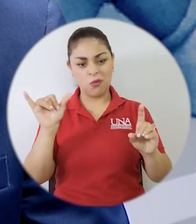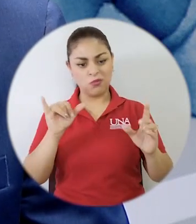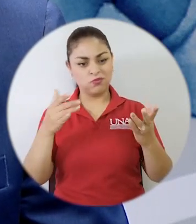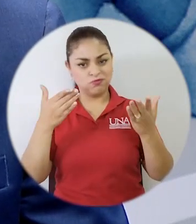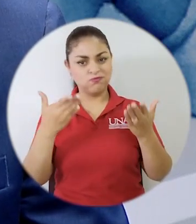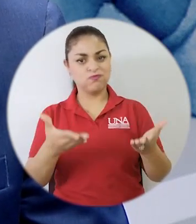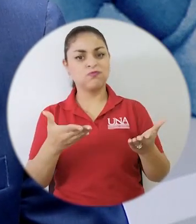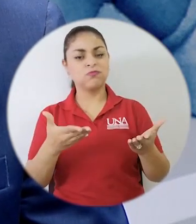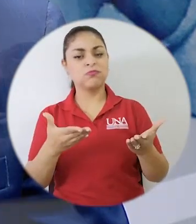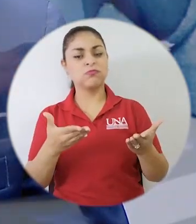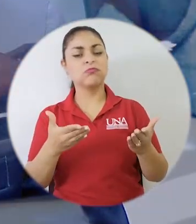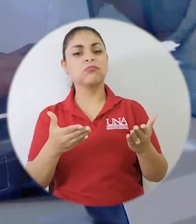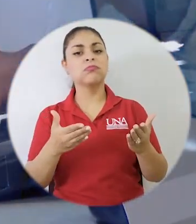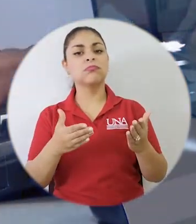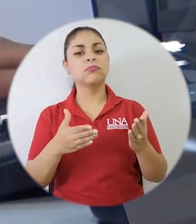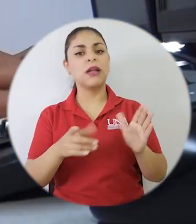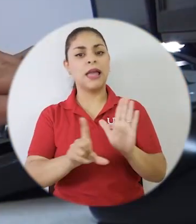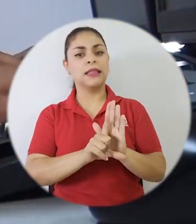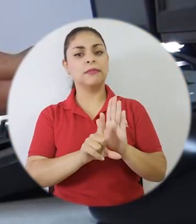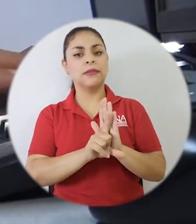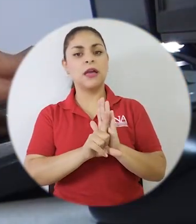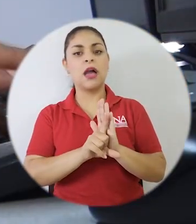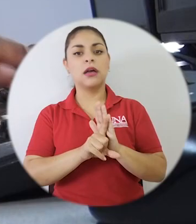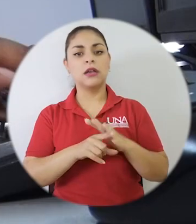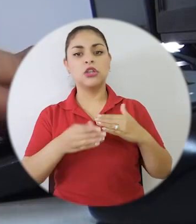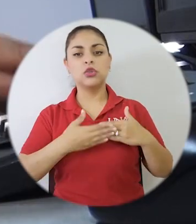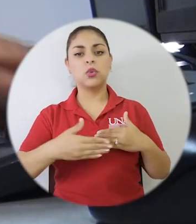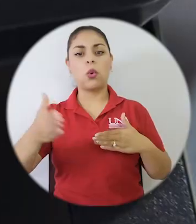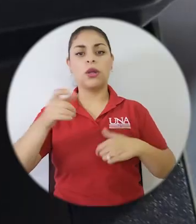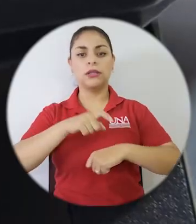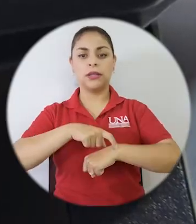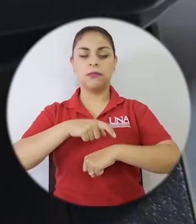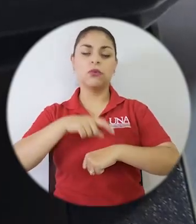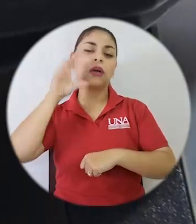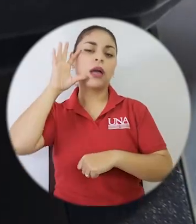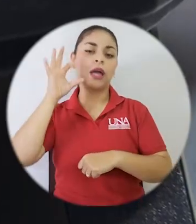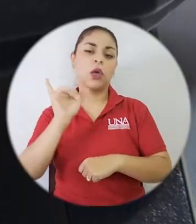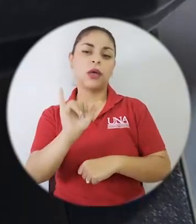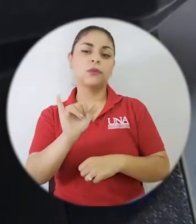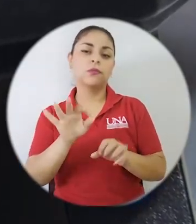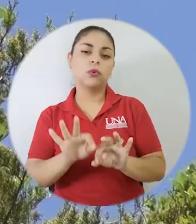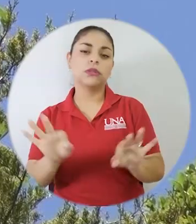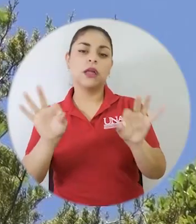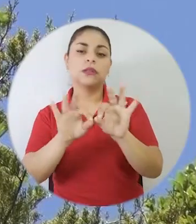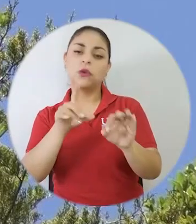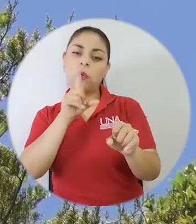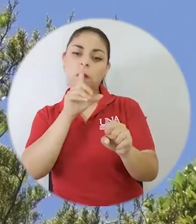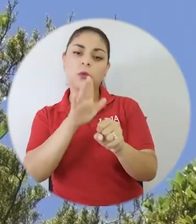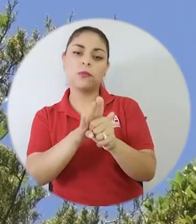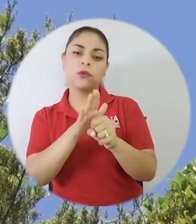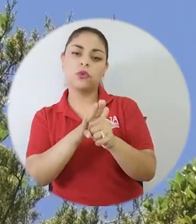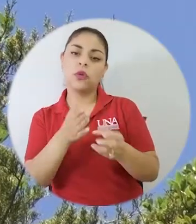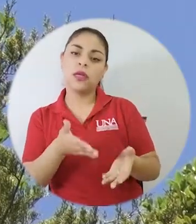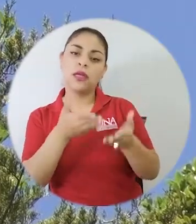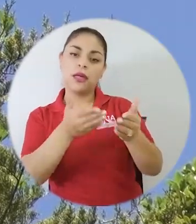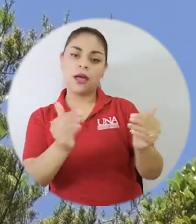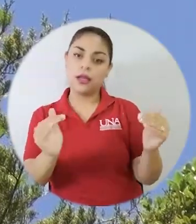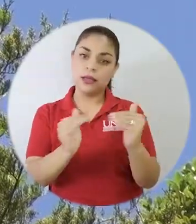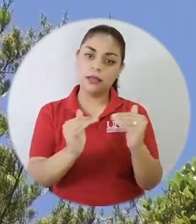democráticas legitimidad a lo largo del tiempo. Yo diría que tiene que ver con el compromiso de garantizar mayores niveles